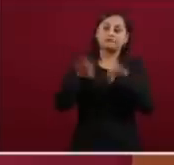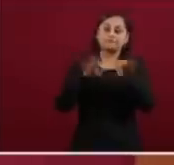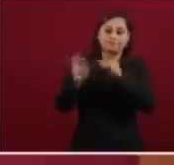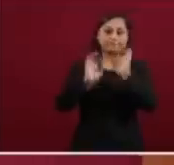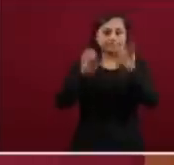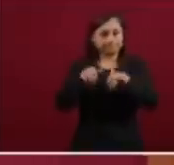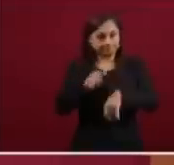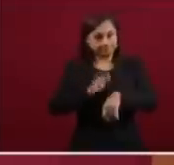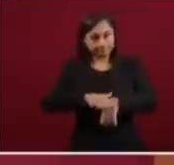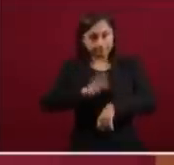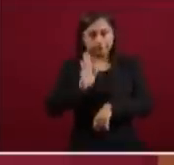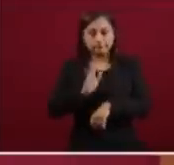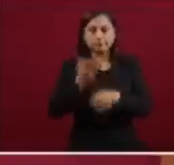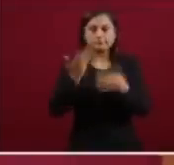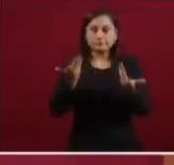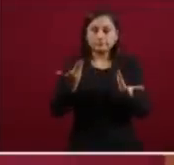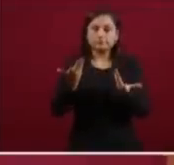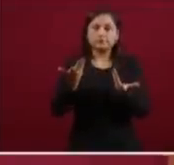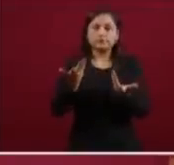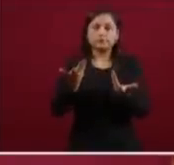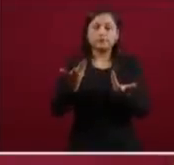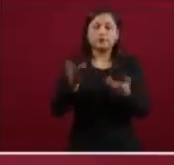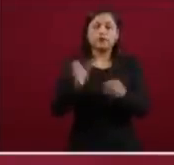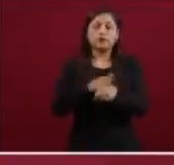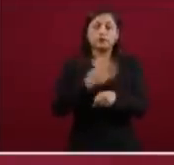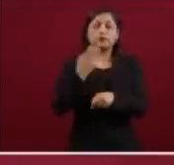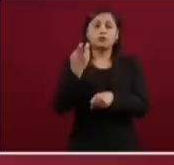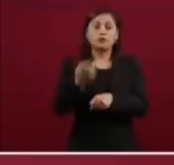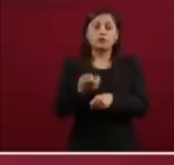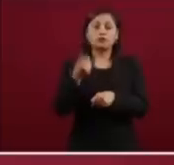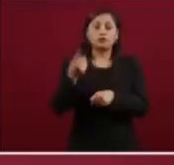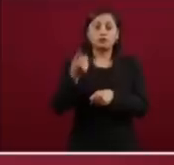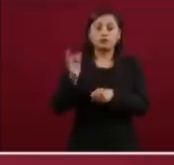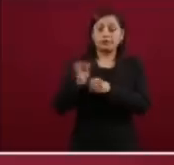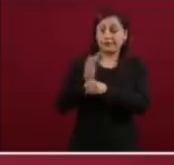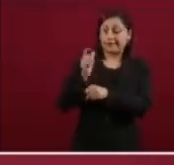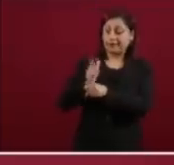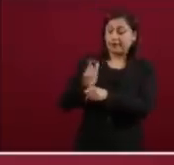transfiere no alcanza